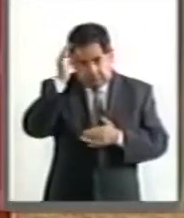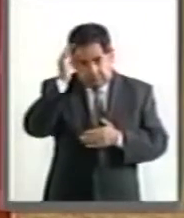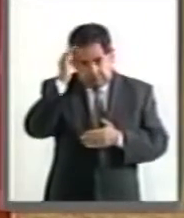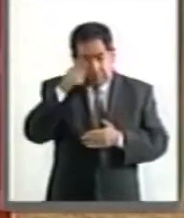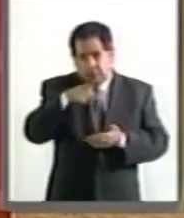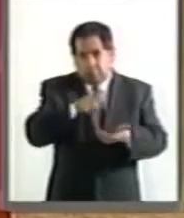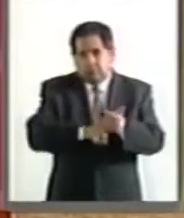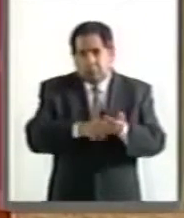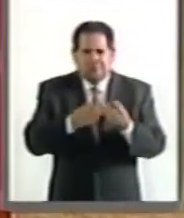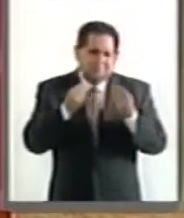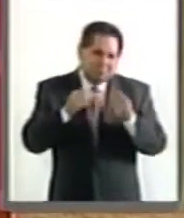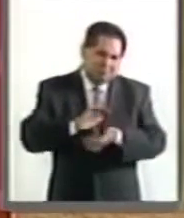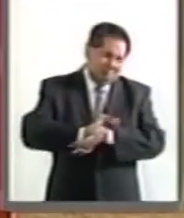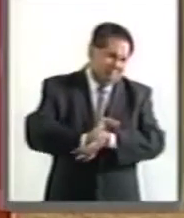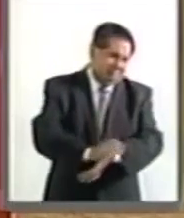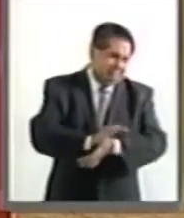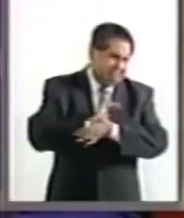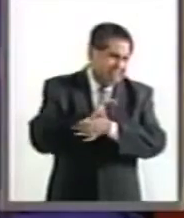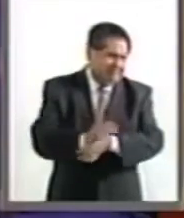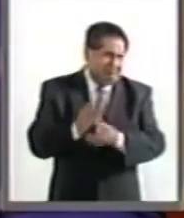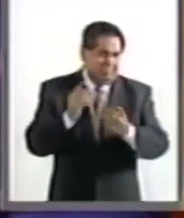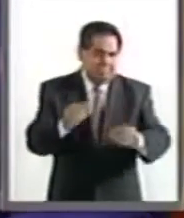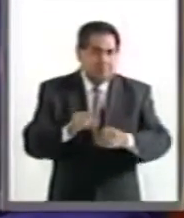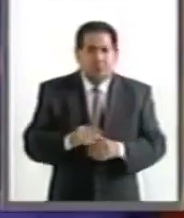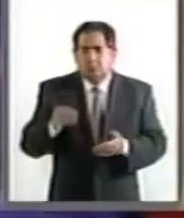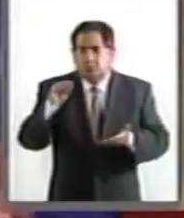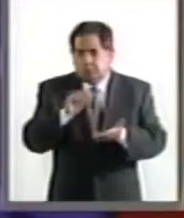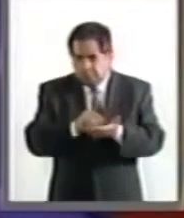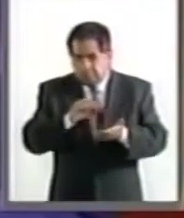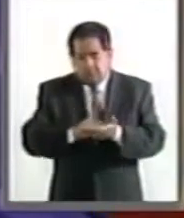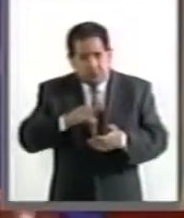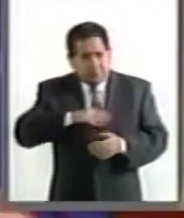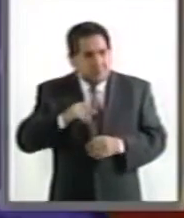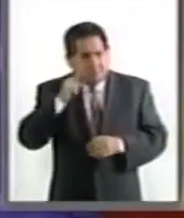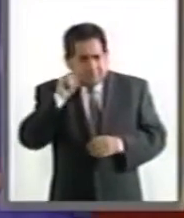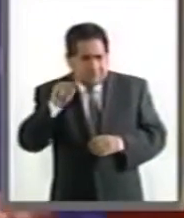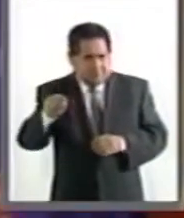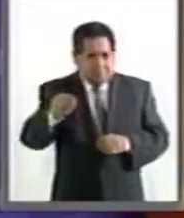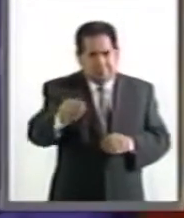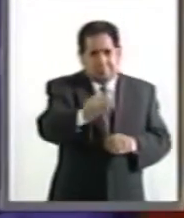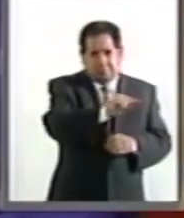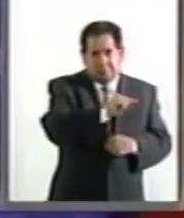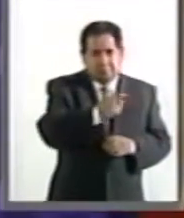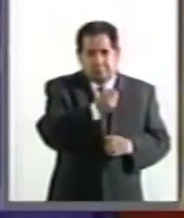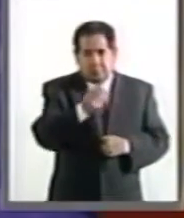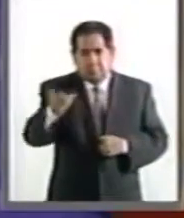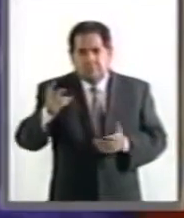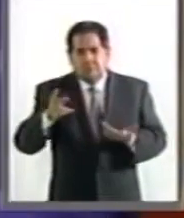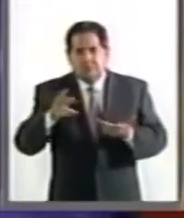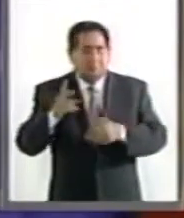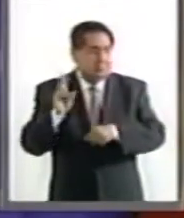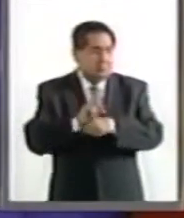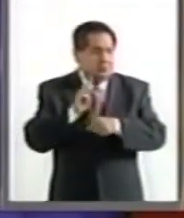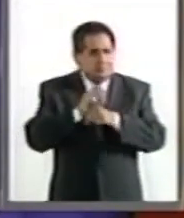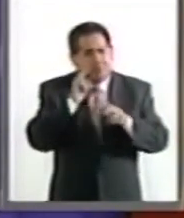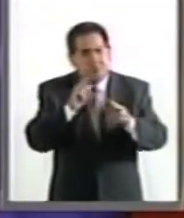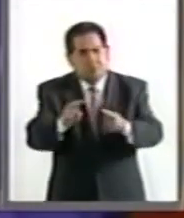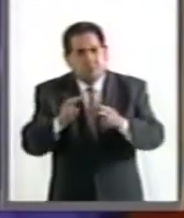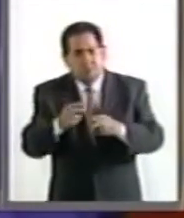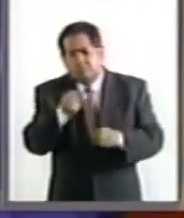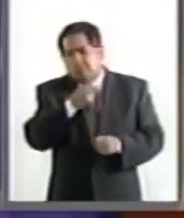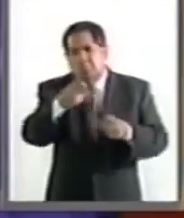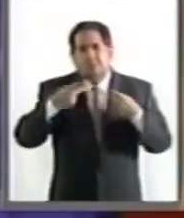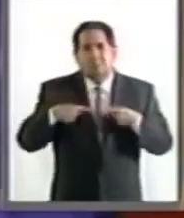una gran discriminación. Incluso todavía encontramos en la parte cotidiana de la expresión de